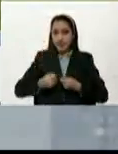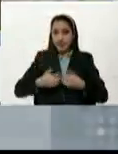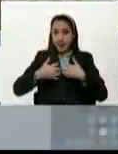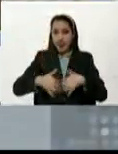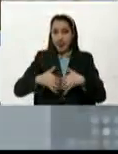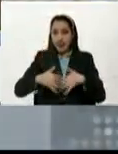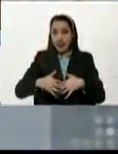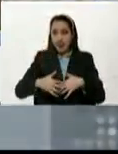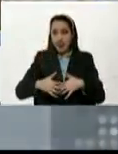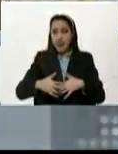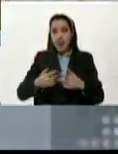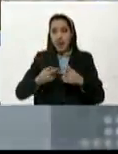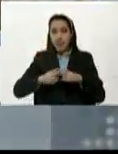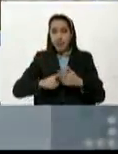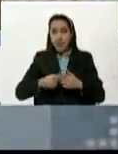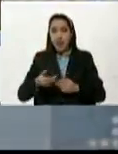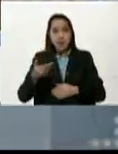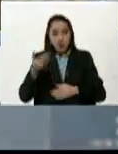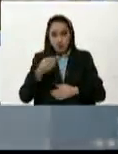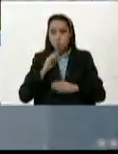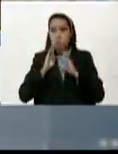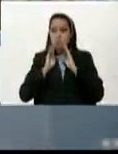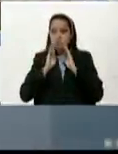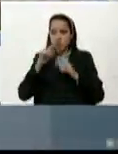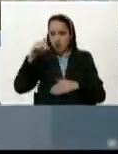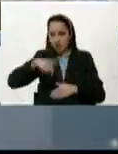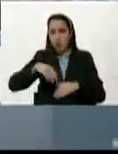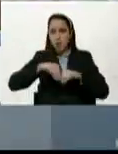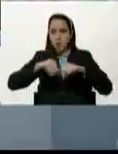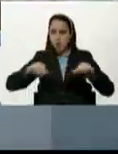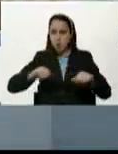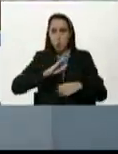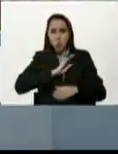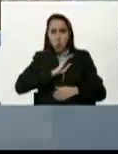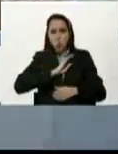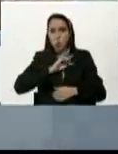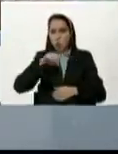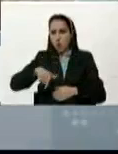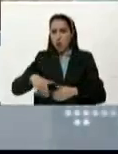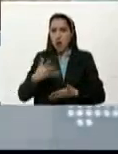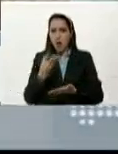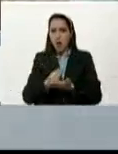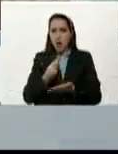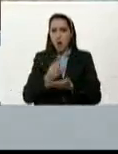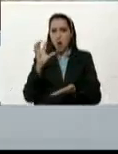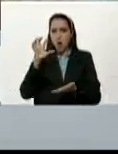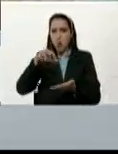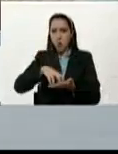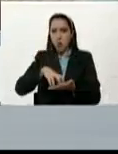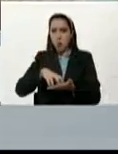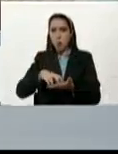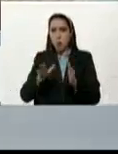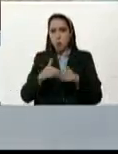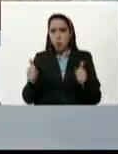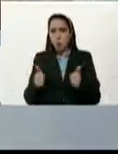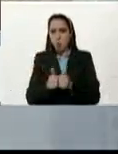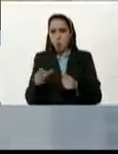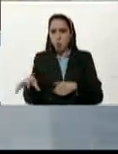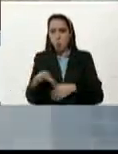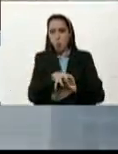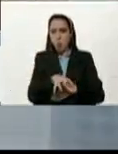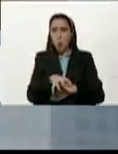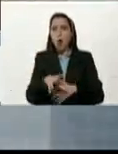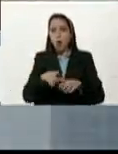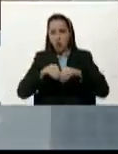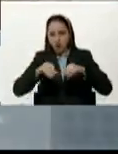que ha traído brasil es favorable a nuestra tierra esa tierra del oriente del país anzoátegui monagas son consideradas